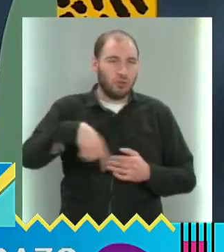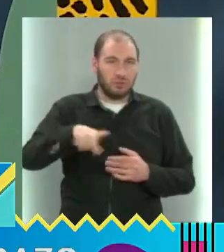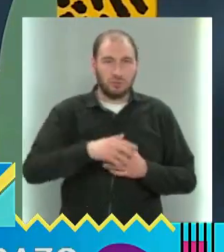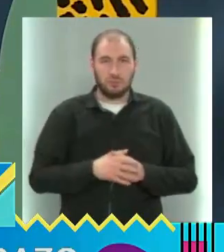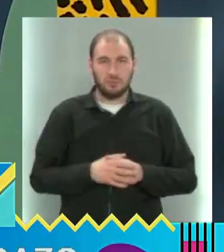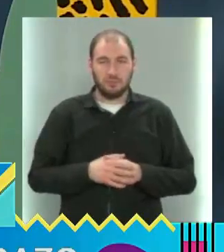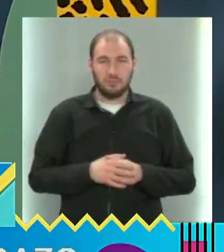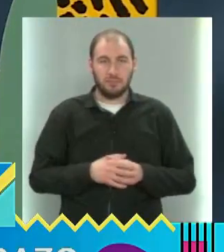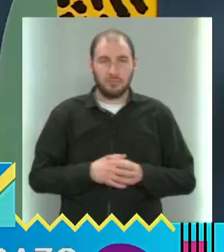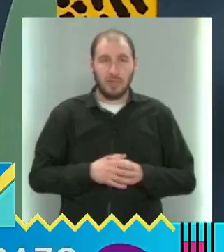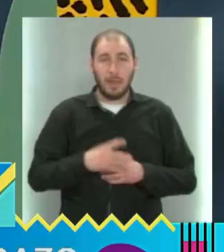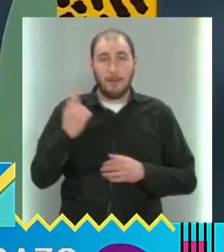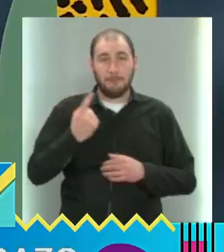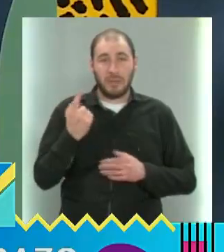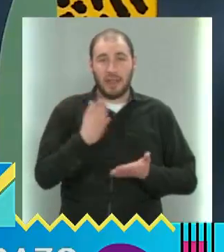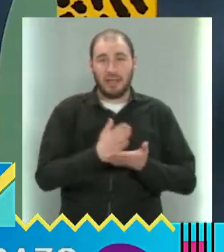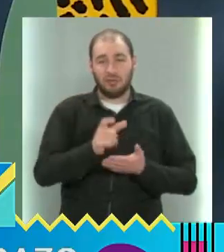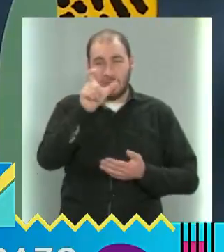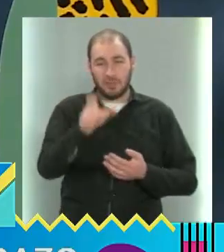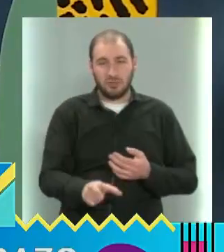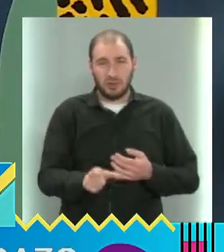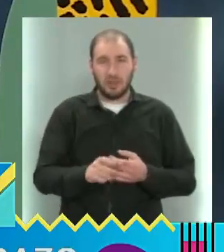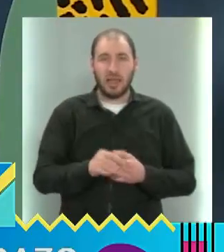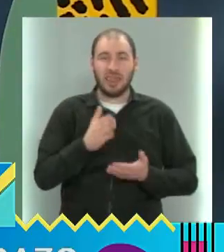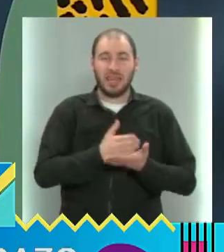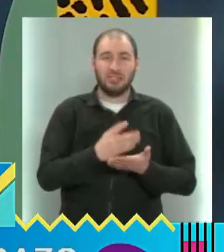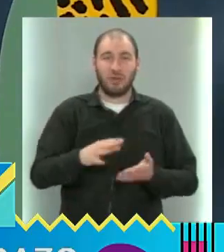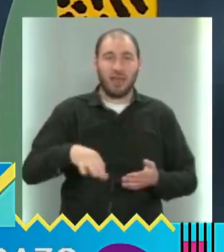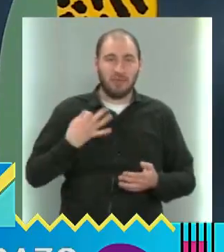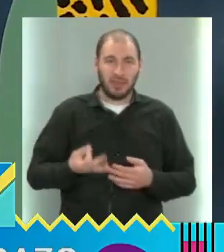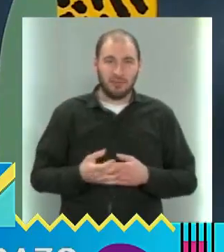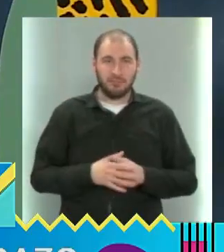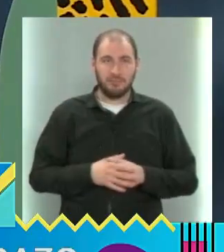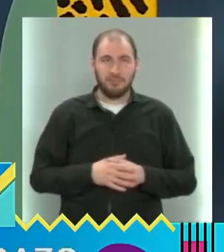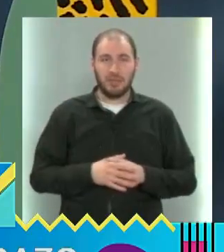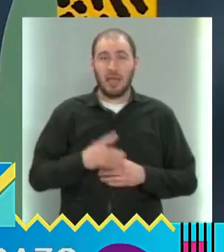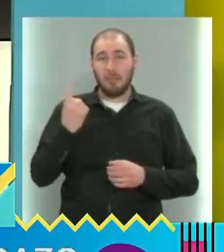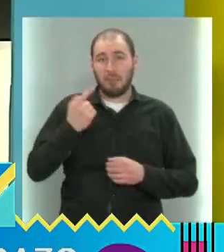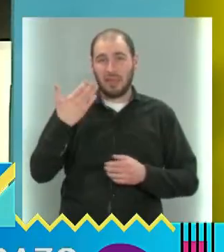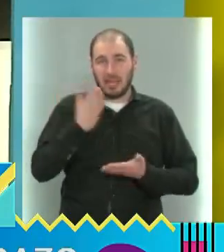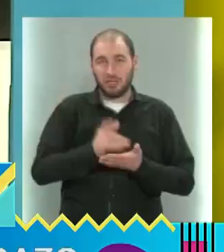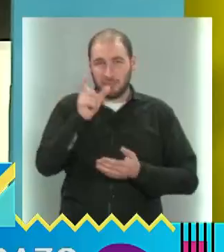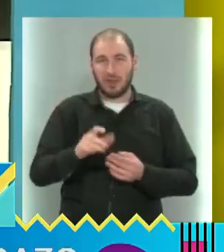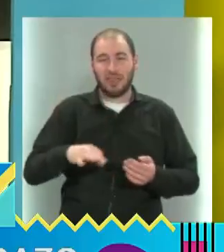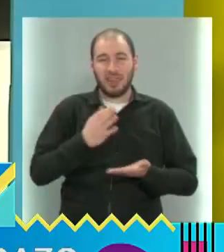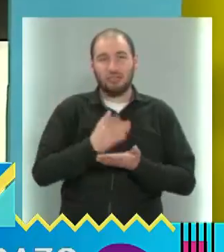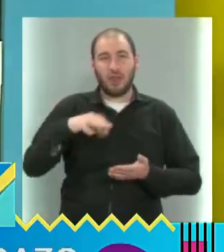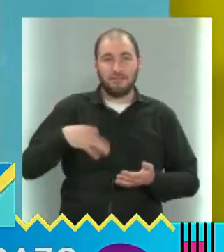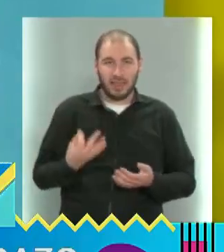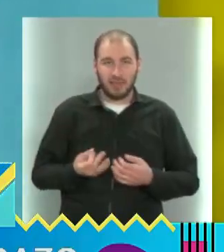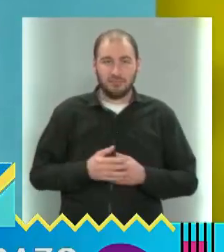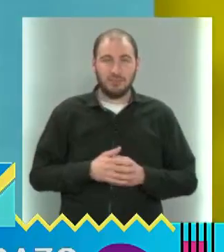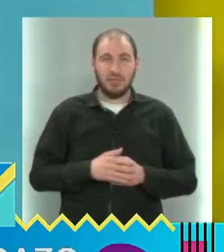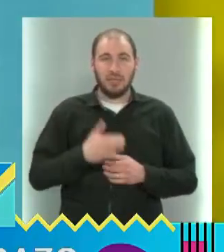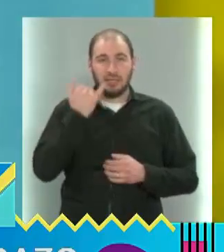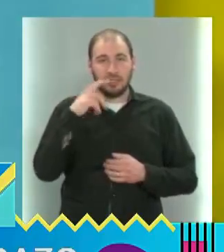el primer derecho humano es el derecho a la vida. Bien, el primer derecho humano es el derecho a la vida.